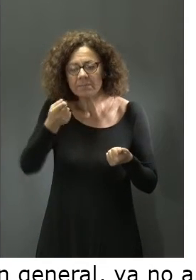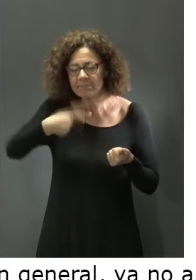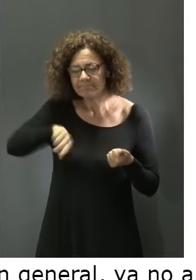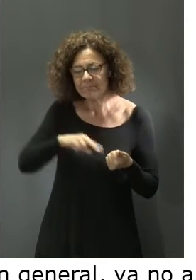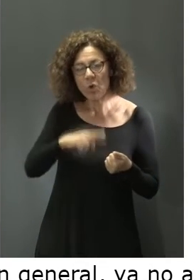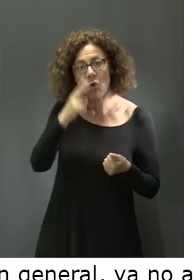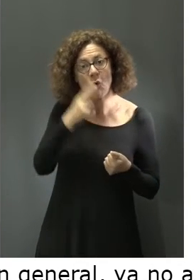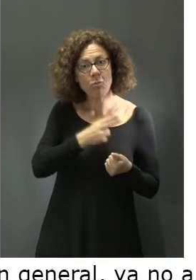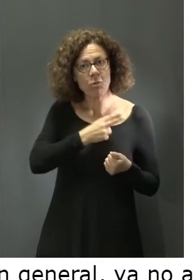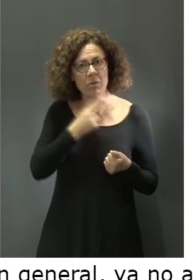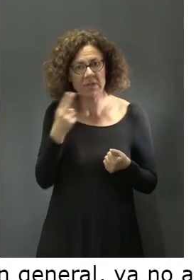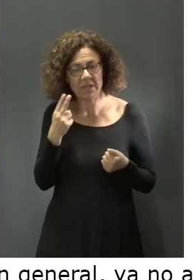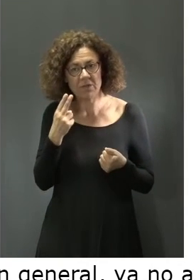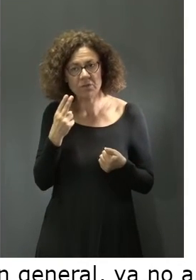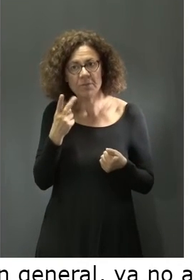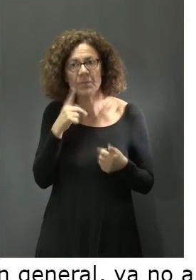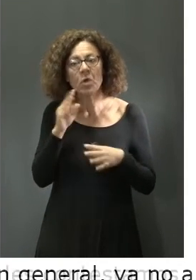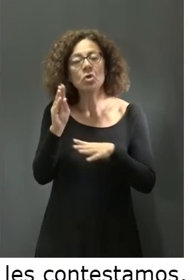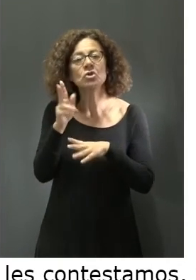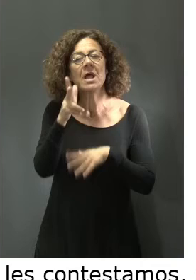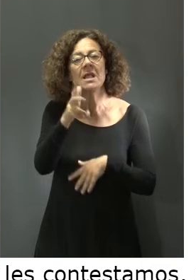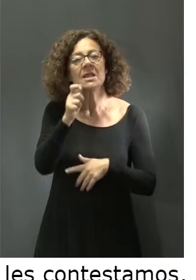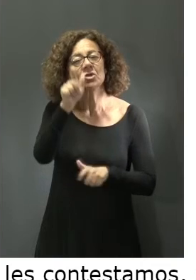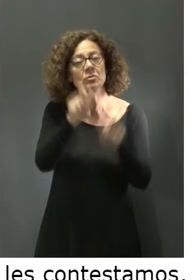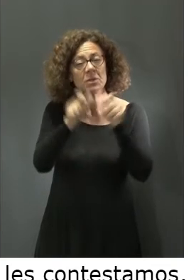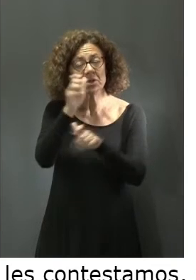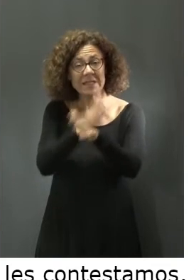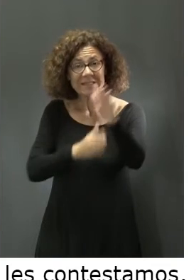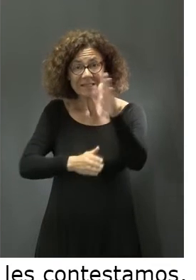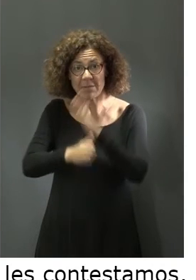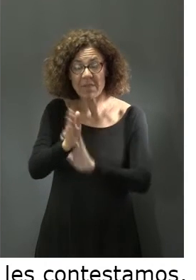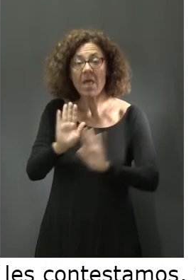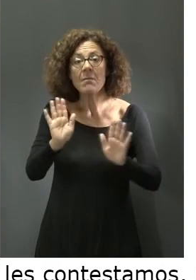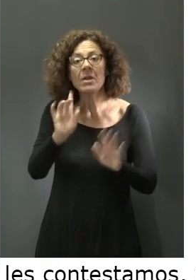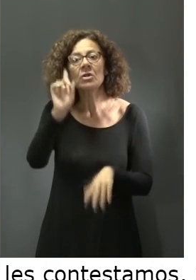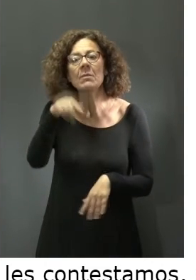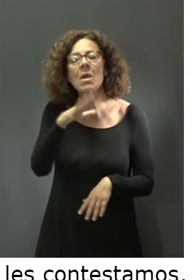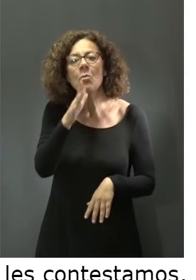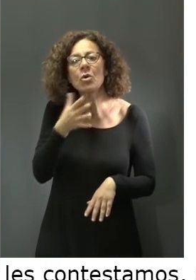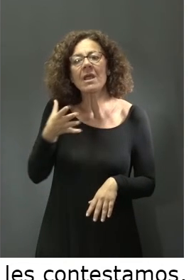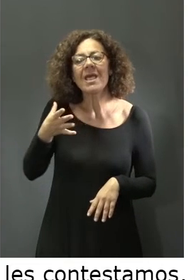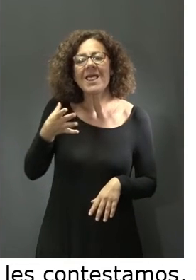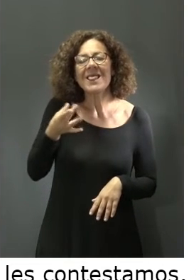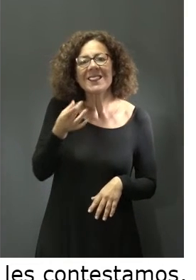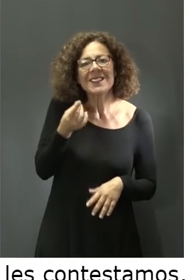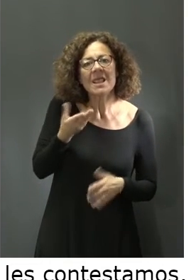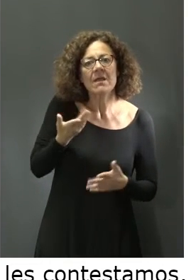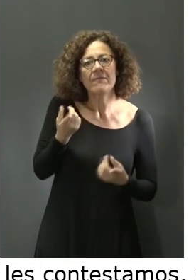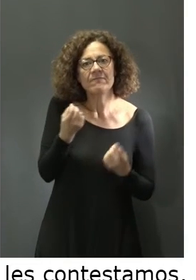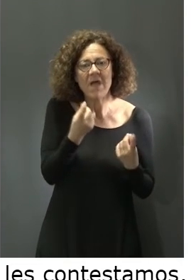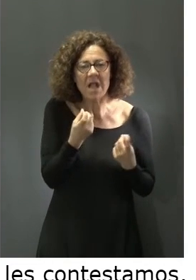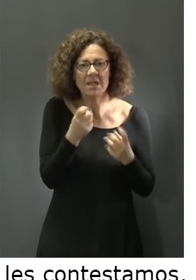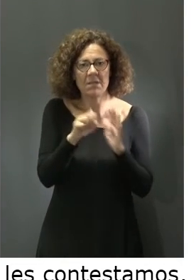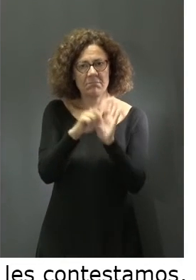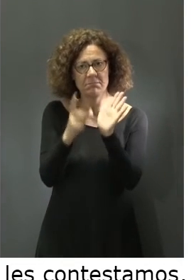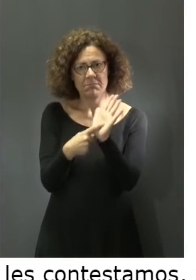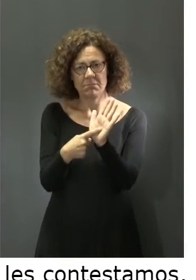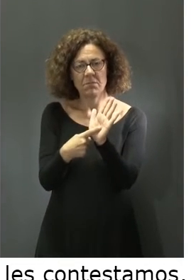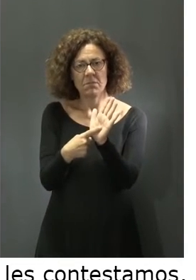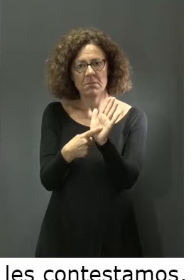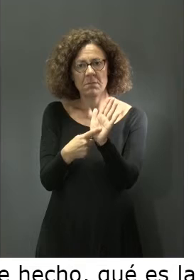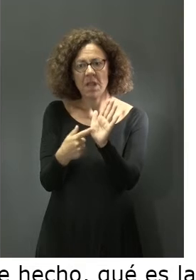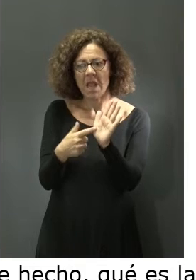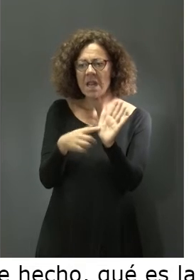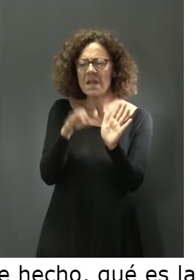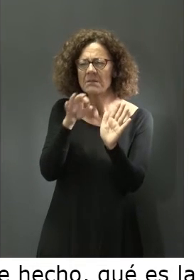comprometidos con los derechos de las personas con discapacidad, pero también porque hay una demanda legislativa. Existe un Real Decreto